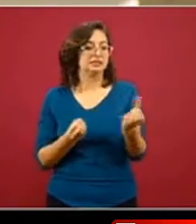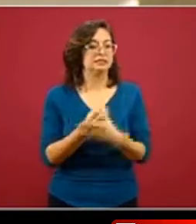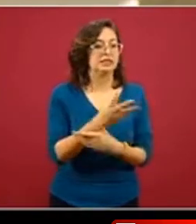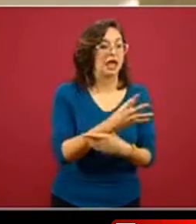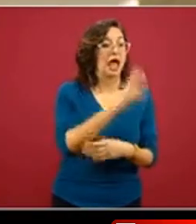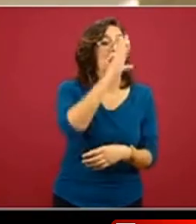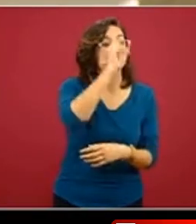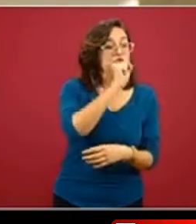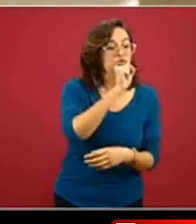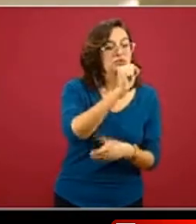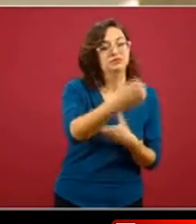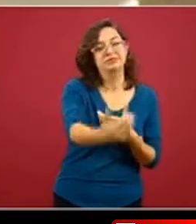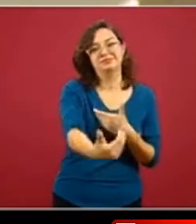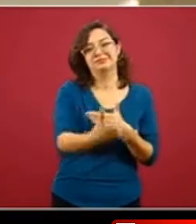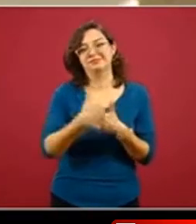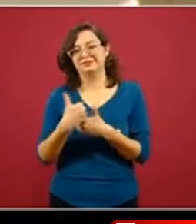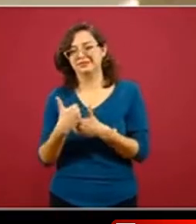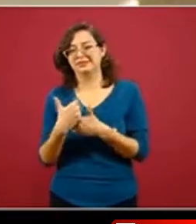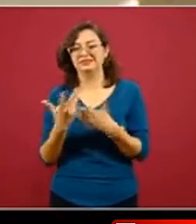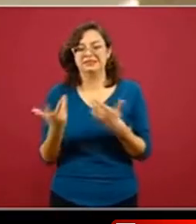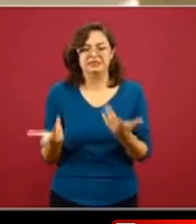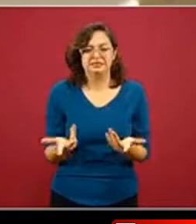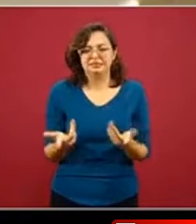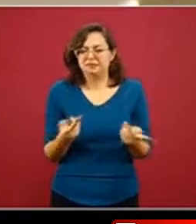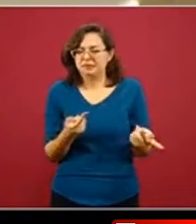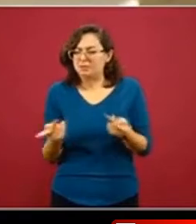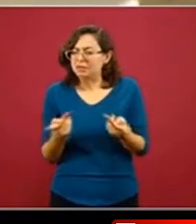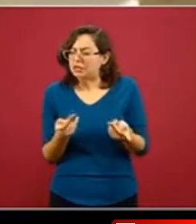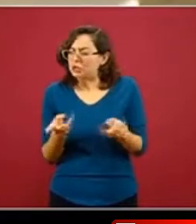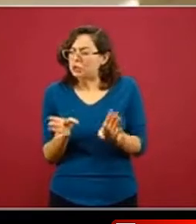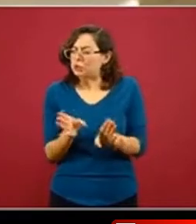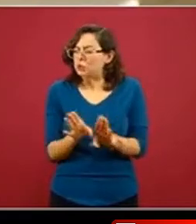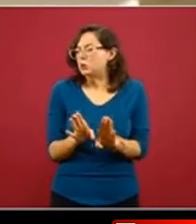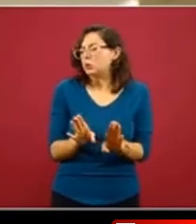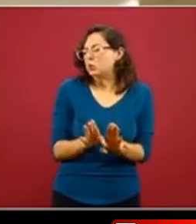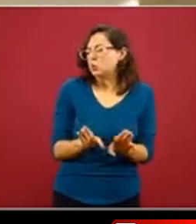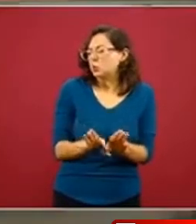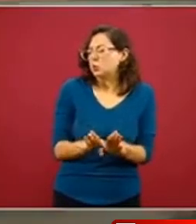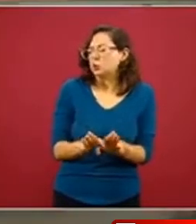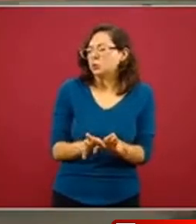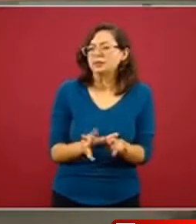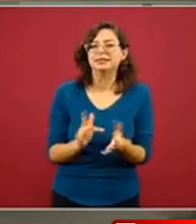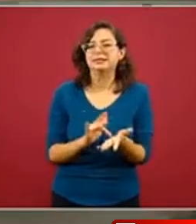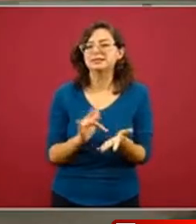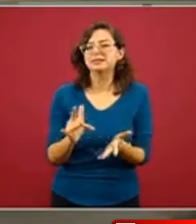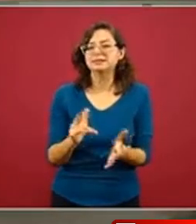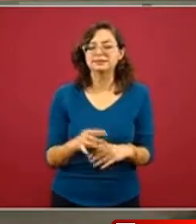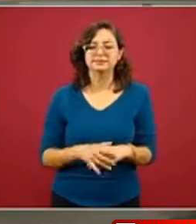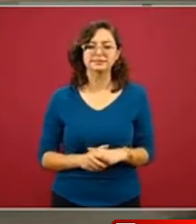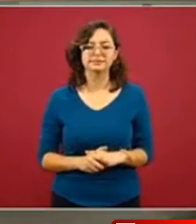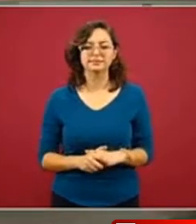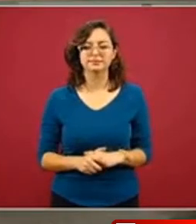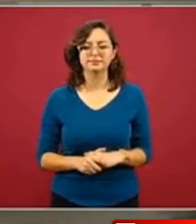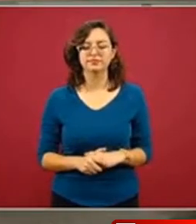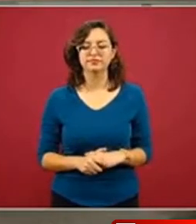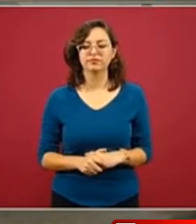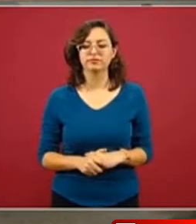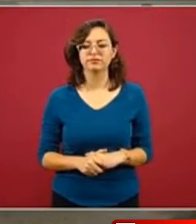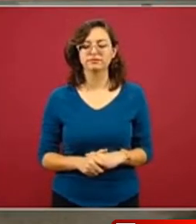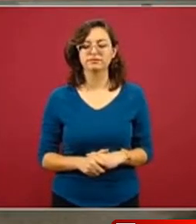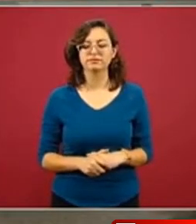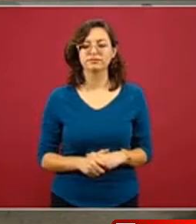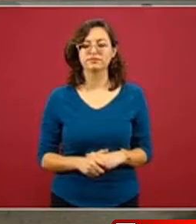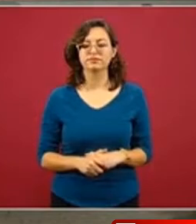estornudaba y todos se metían corriendo. Entonces, estamos preparados precisamente para este tipo de situaciones. Gracias. No sé si quisieran,